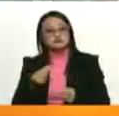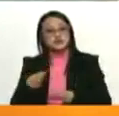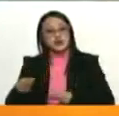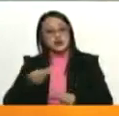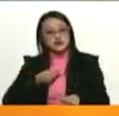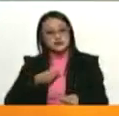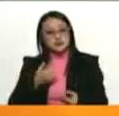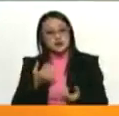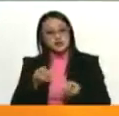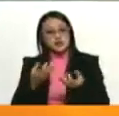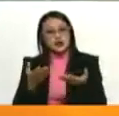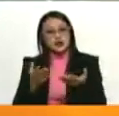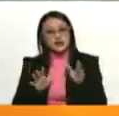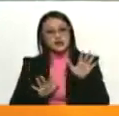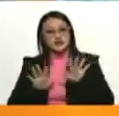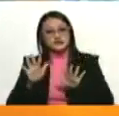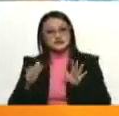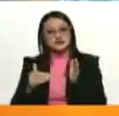o brindar